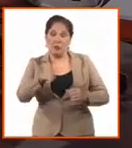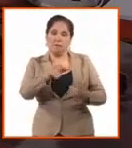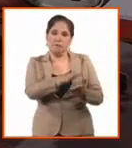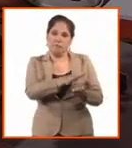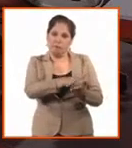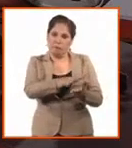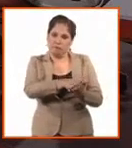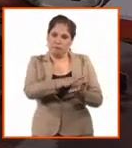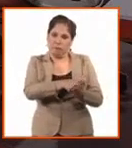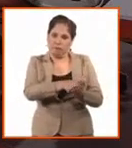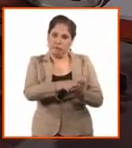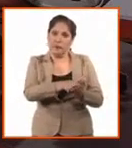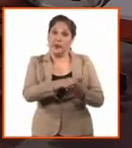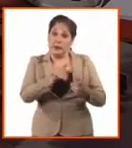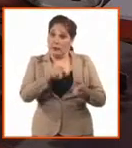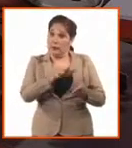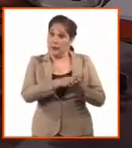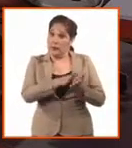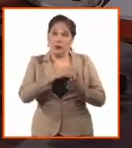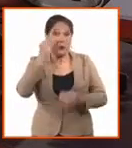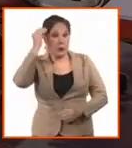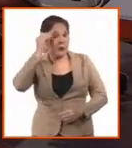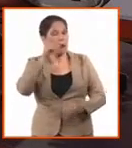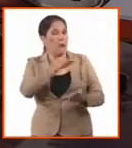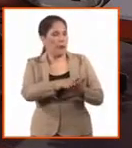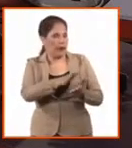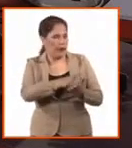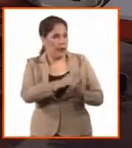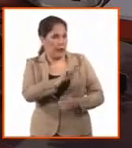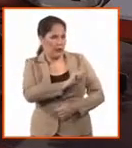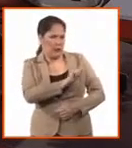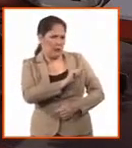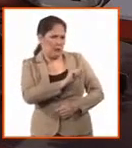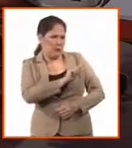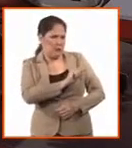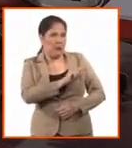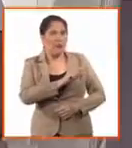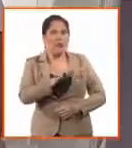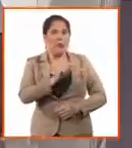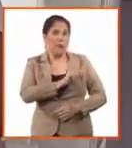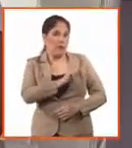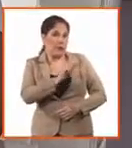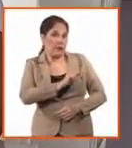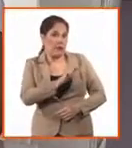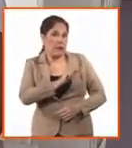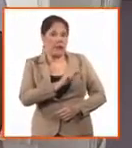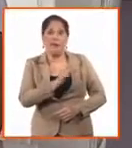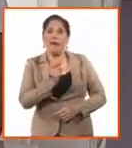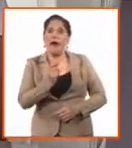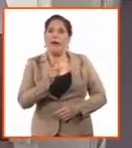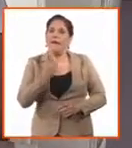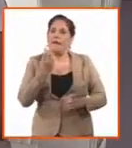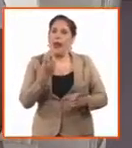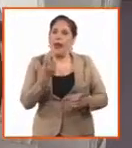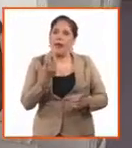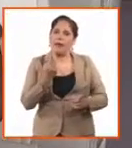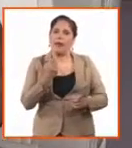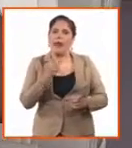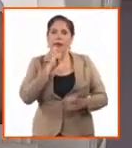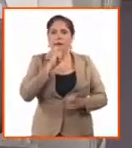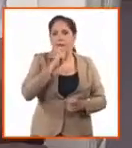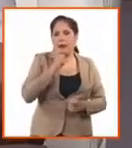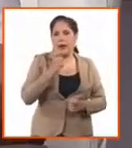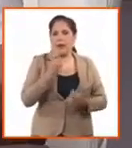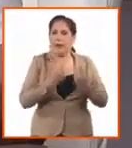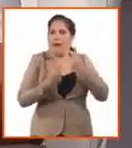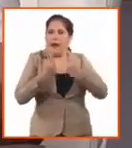yo creo que es incluso a mi juicio es hasta hace muy poco pudiéramos decir que era el link el ingrediente más deficitario hoy